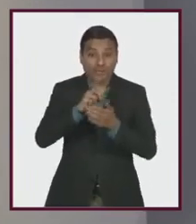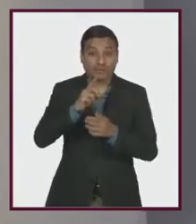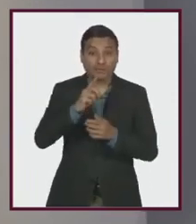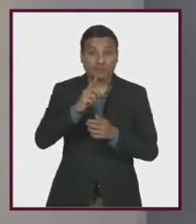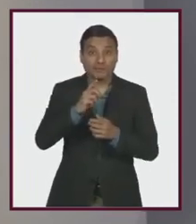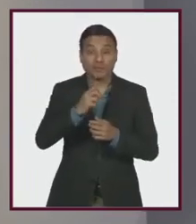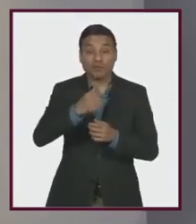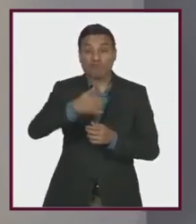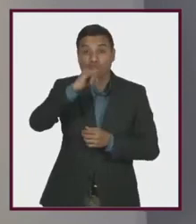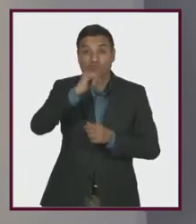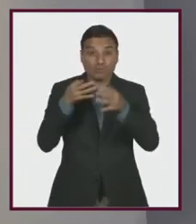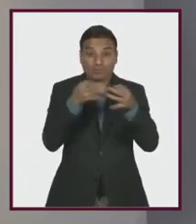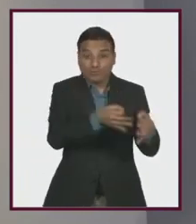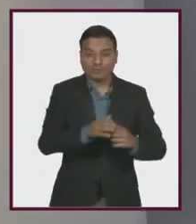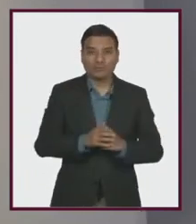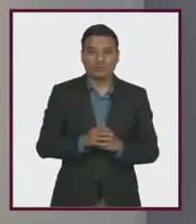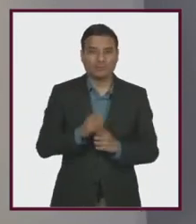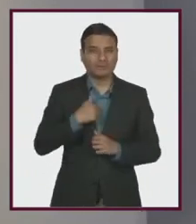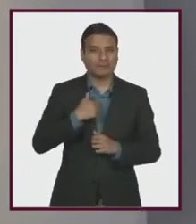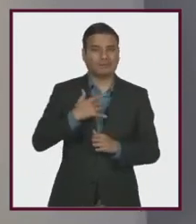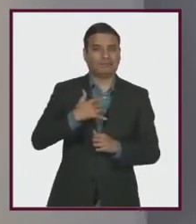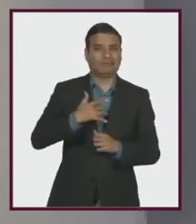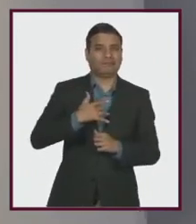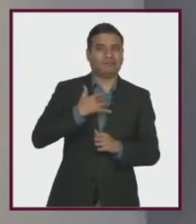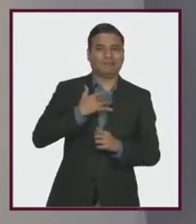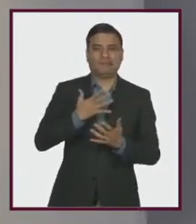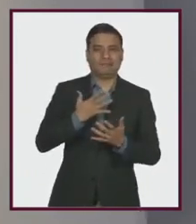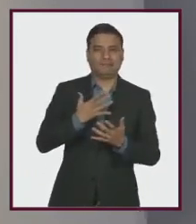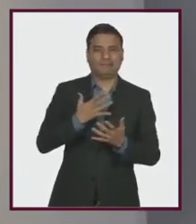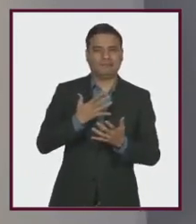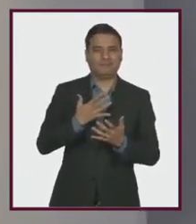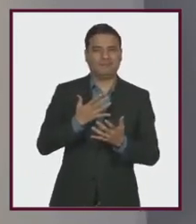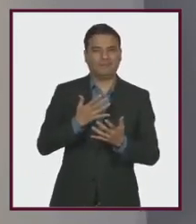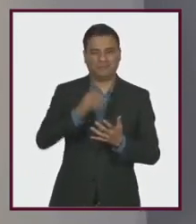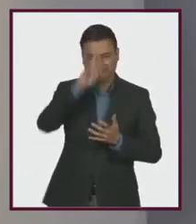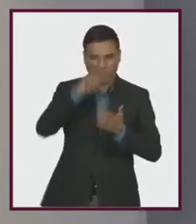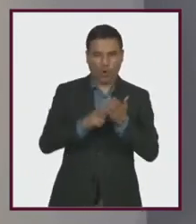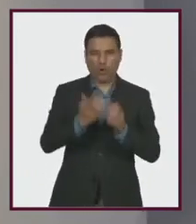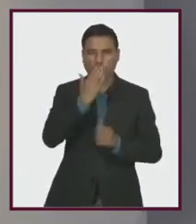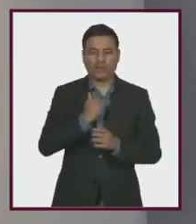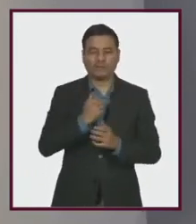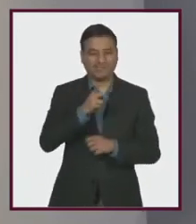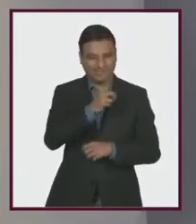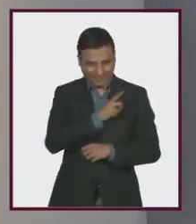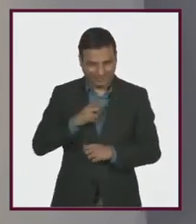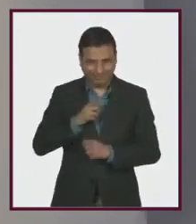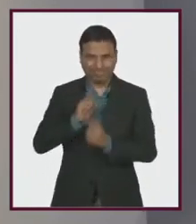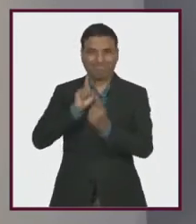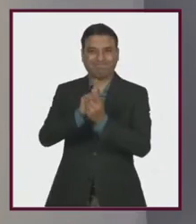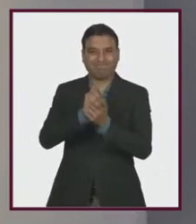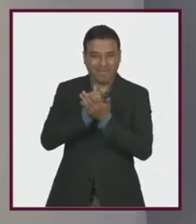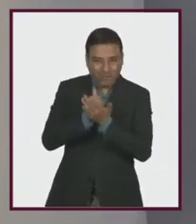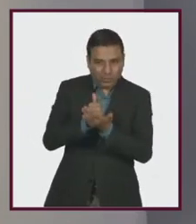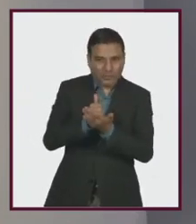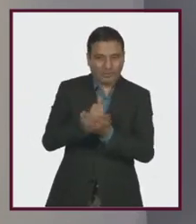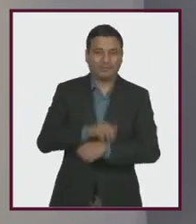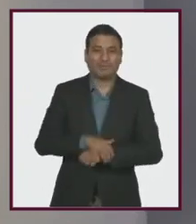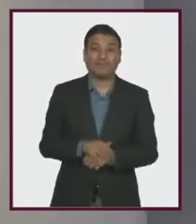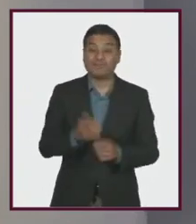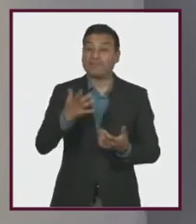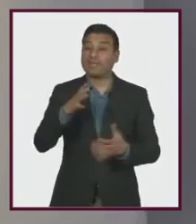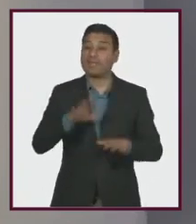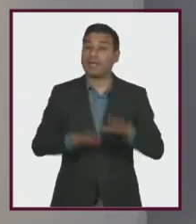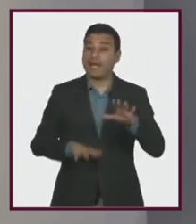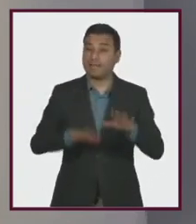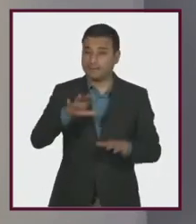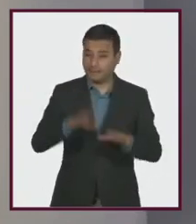queremos que la tenga. Entonces, por eso es que tenemos que hacer intervenciones hacia este chico o esta chica. A veces